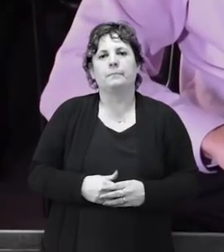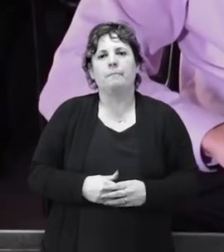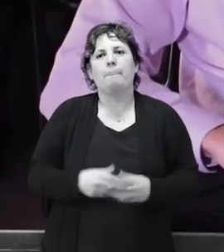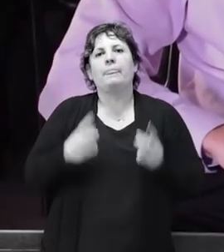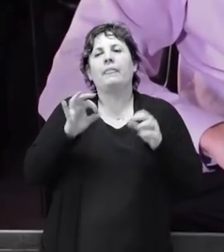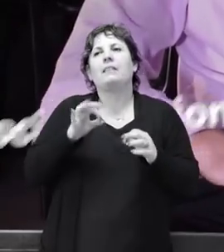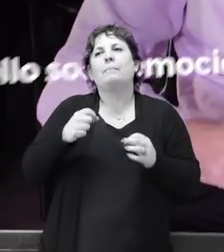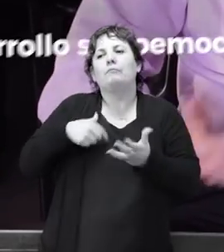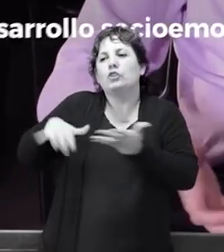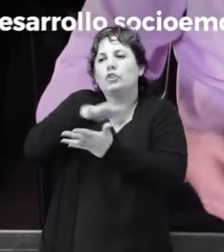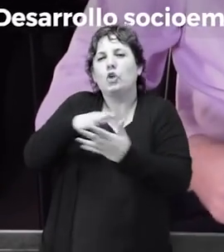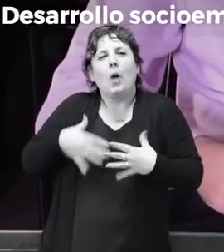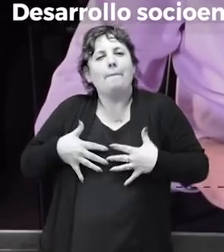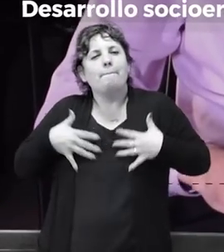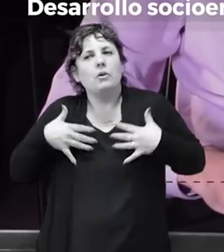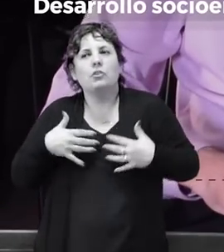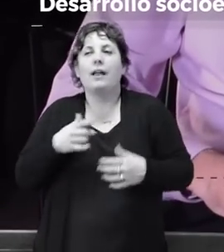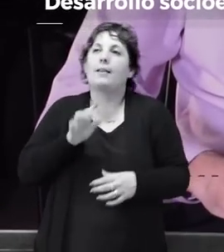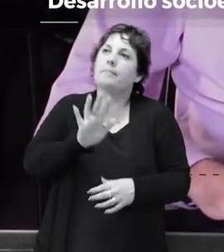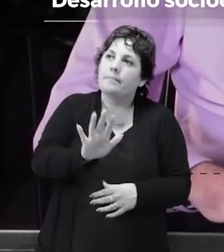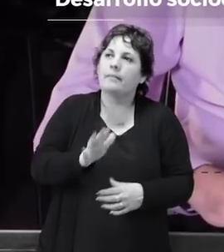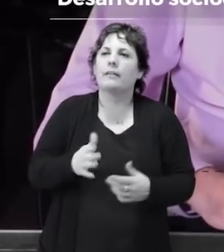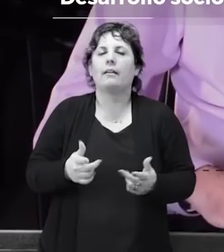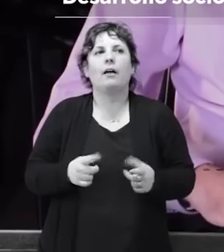Lo socioemocional tiene una estructura